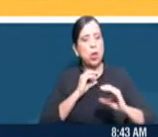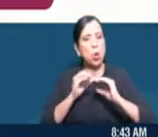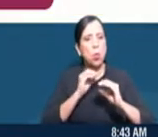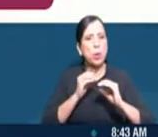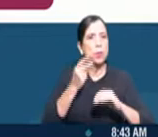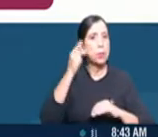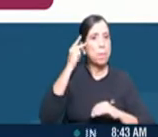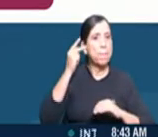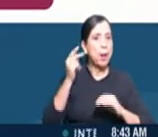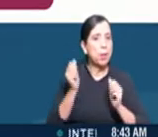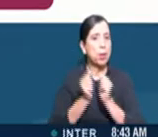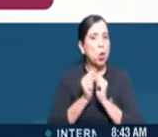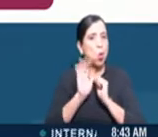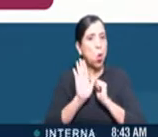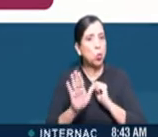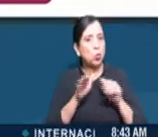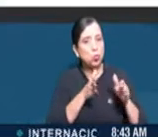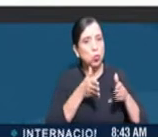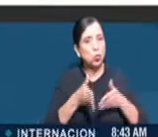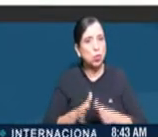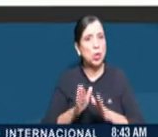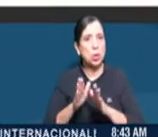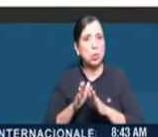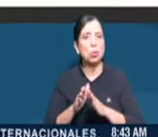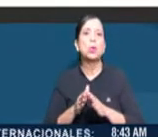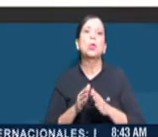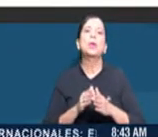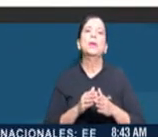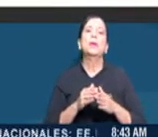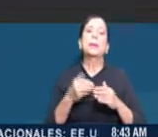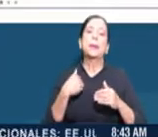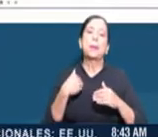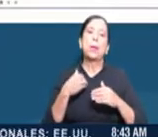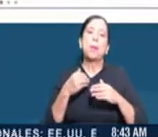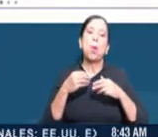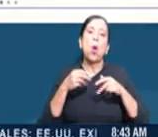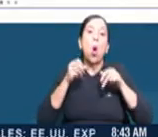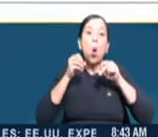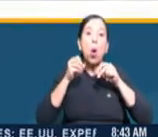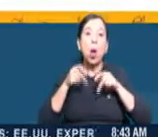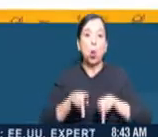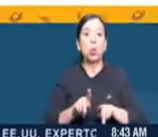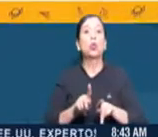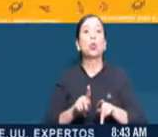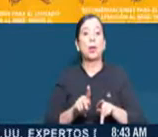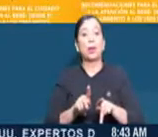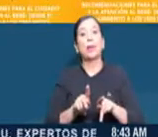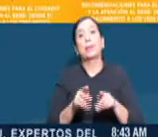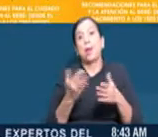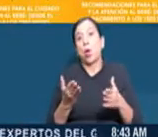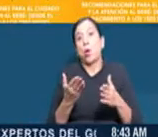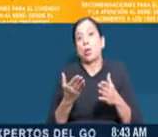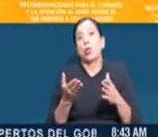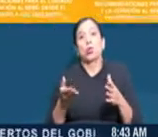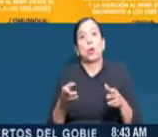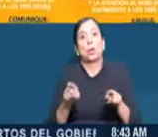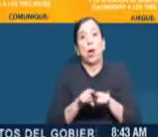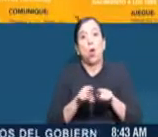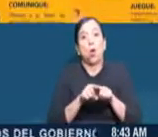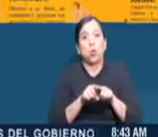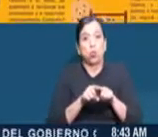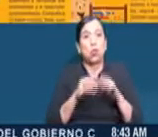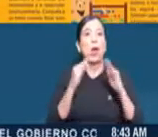padres de familia e hijos e hijas, que tenemos la gran oportunidad de que ahorita mismo pues están juntos en casa, así